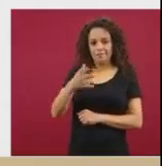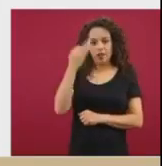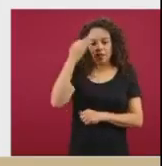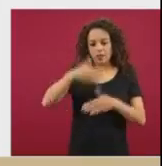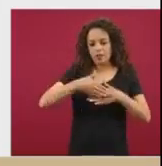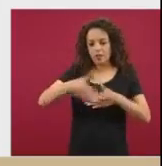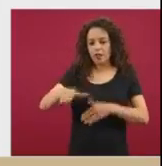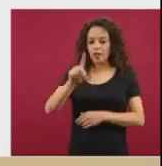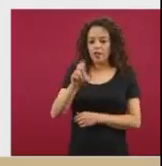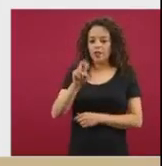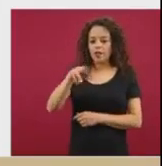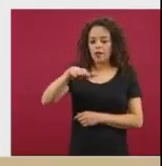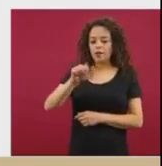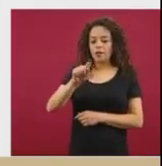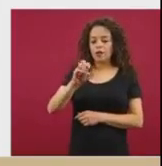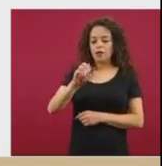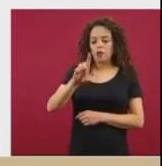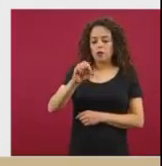uno de nuestros líderes estatales,